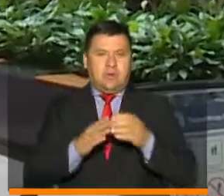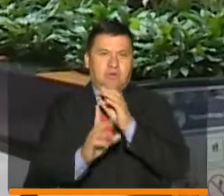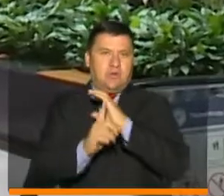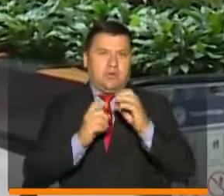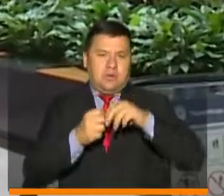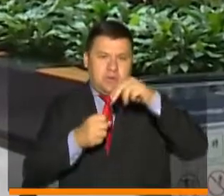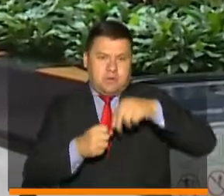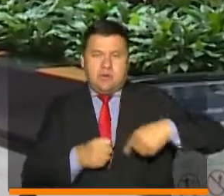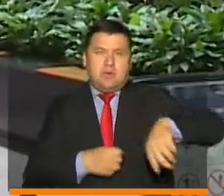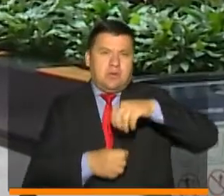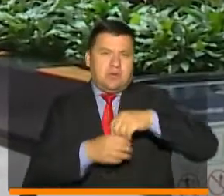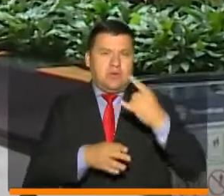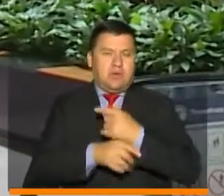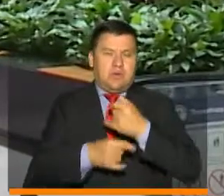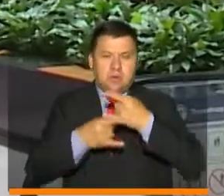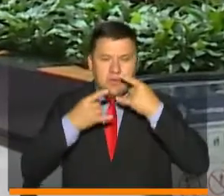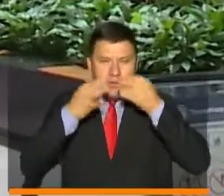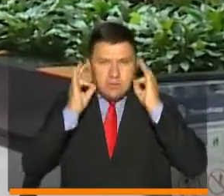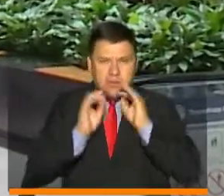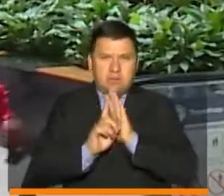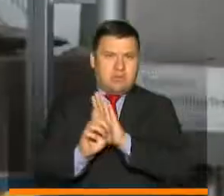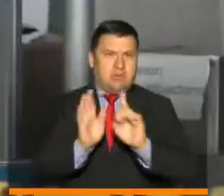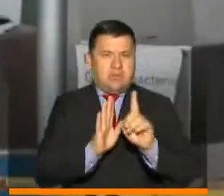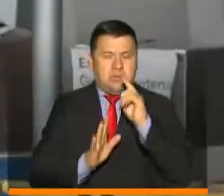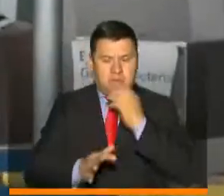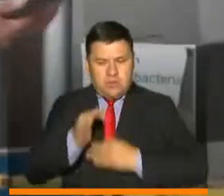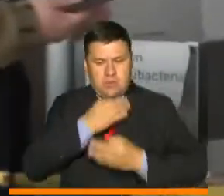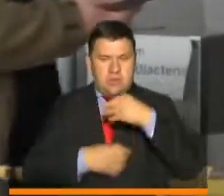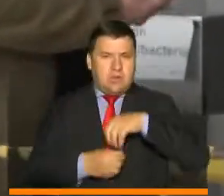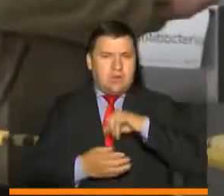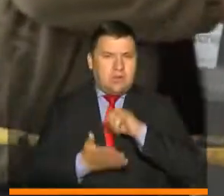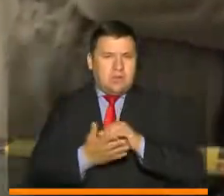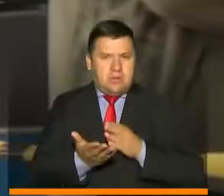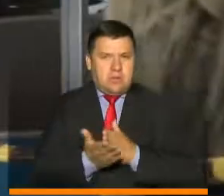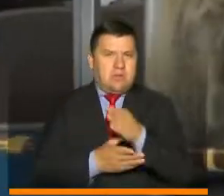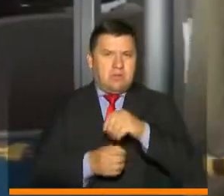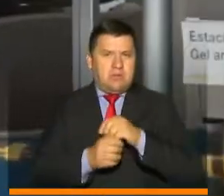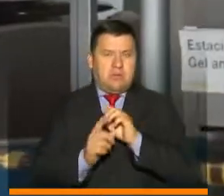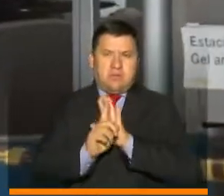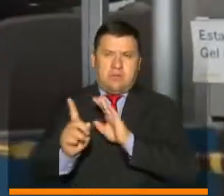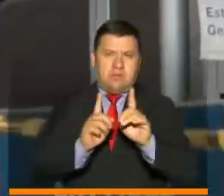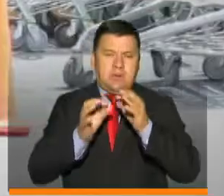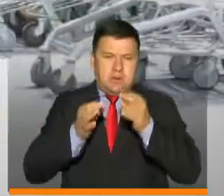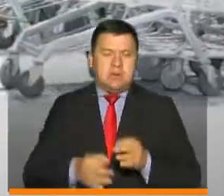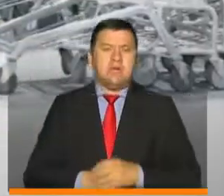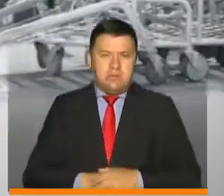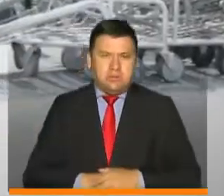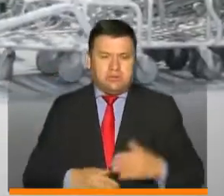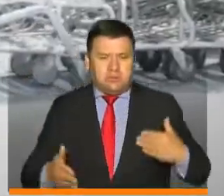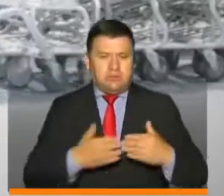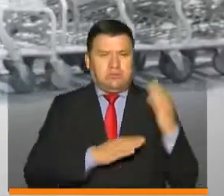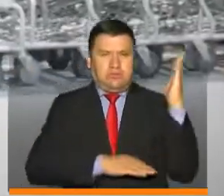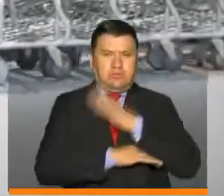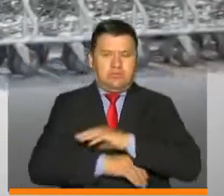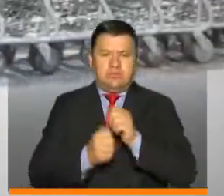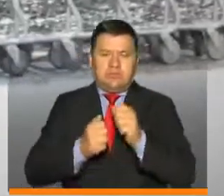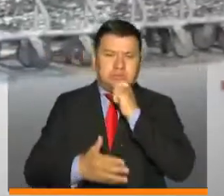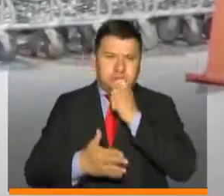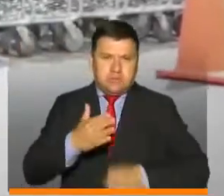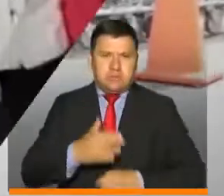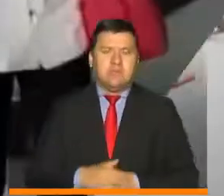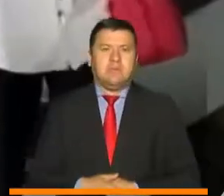cultura ciudadana, el uso correcto del tapabocas, el autocuidado, el mantenimiento de la distancia segura durante la jornada del día sin